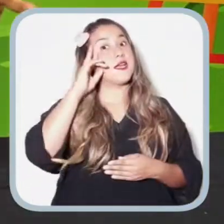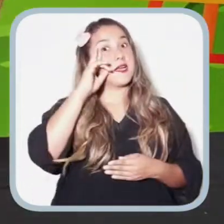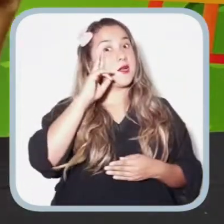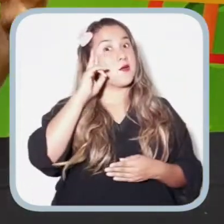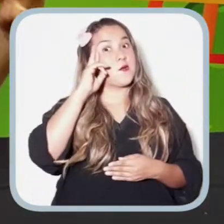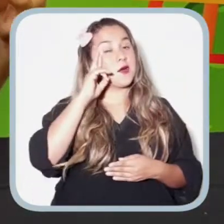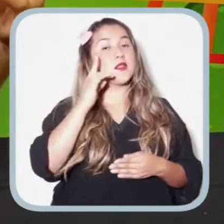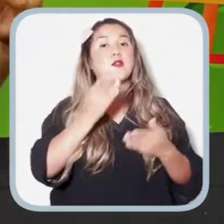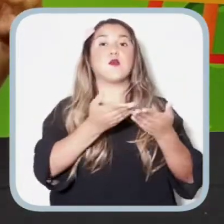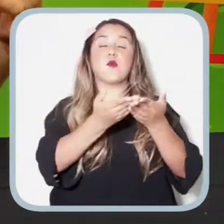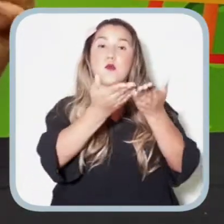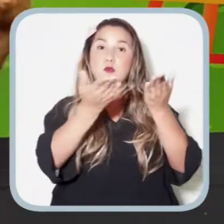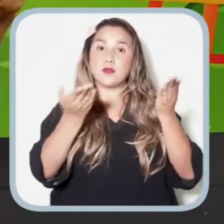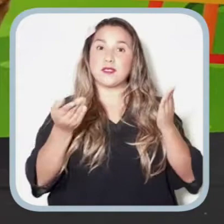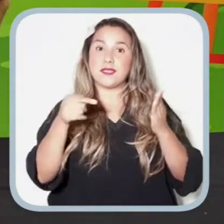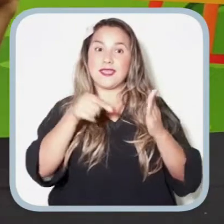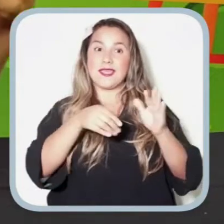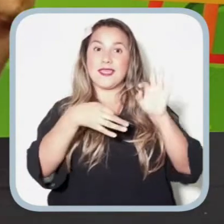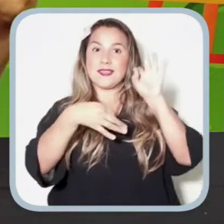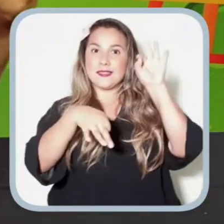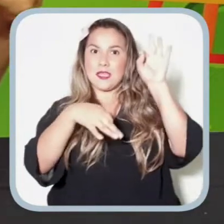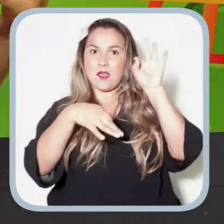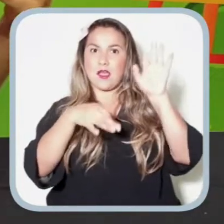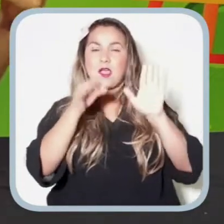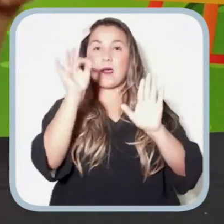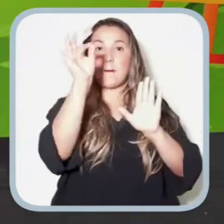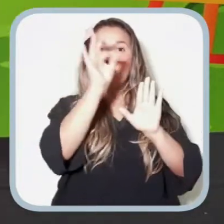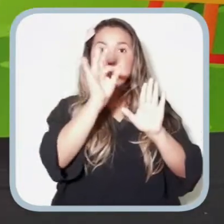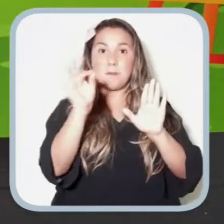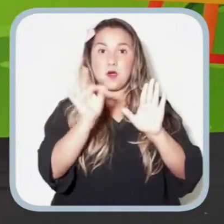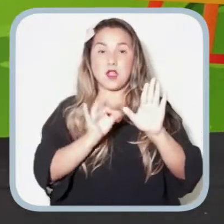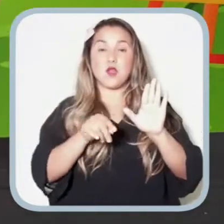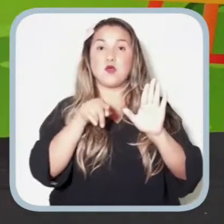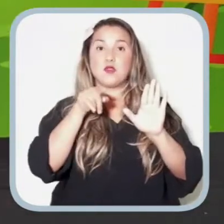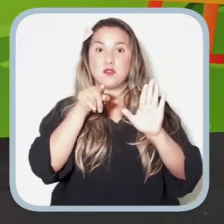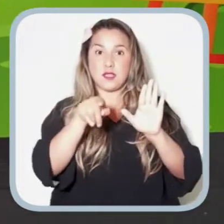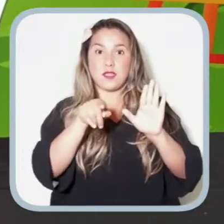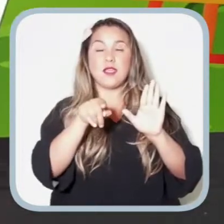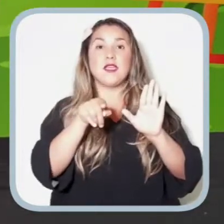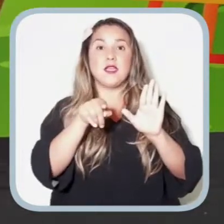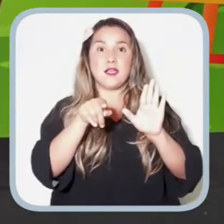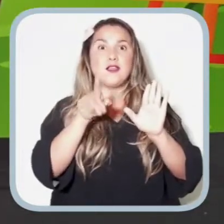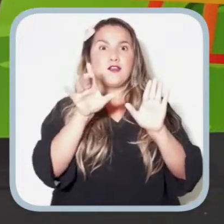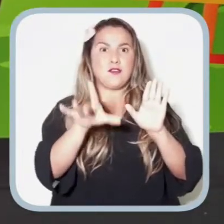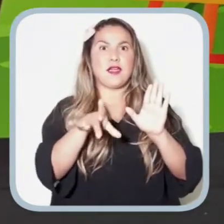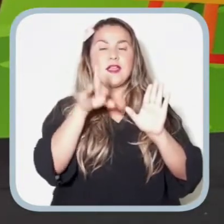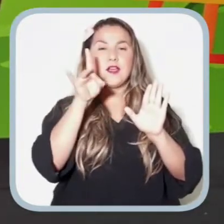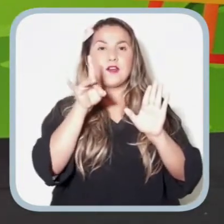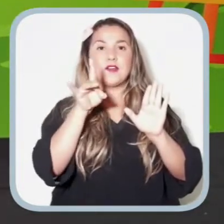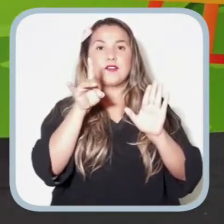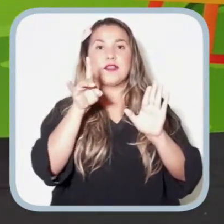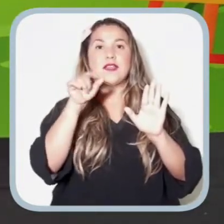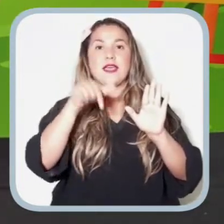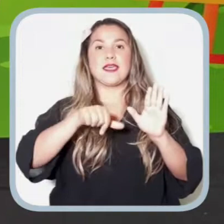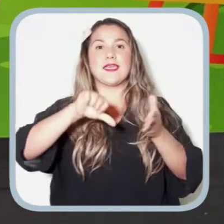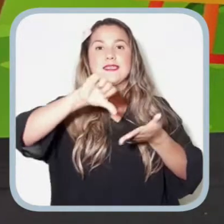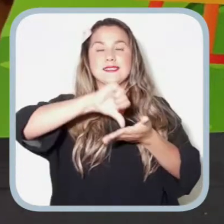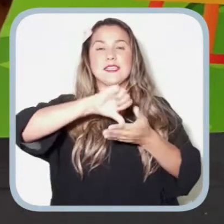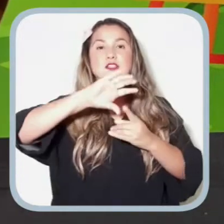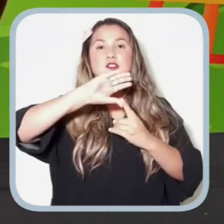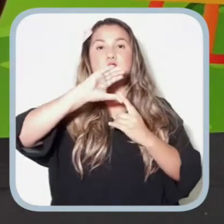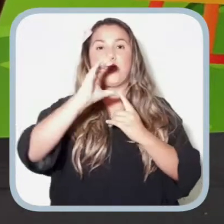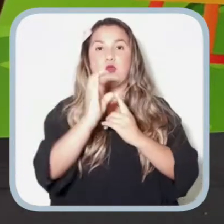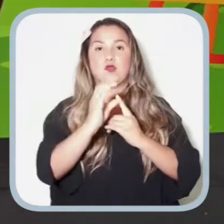ustedes que esta la minita que está acá estoy y está con el molde ustedes también lo van a encontrar en el kit que está va a entregar